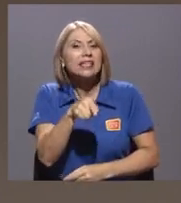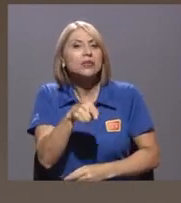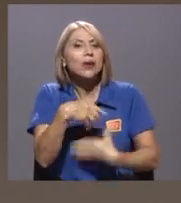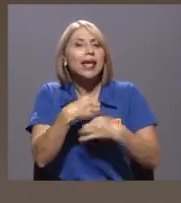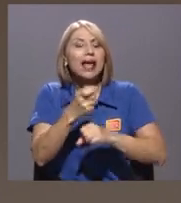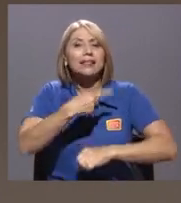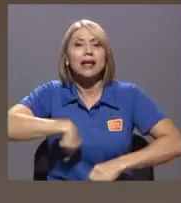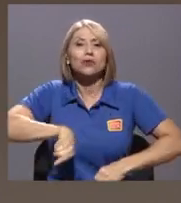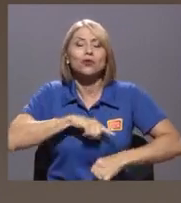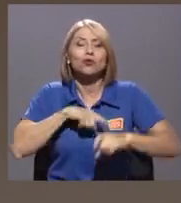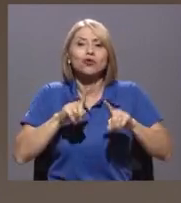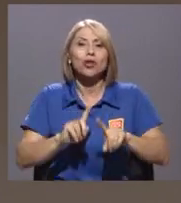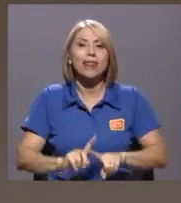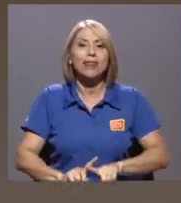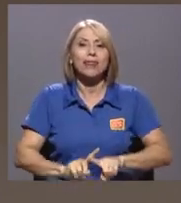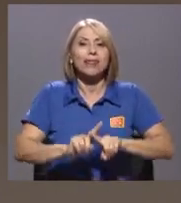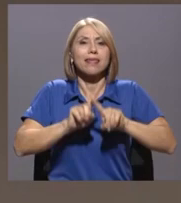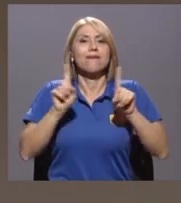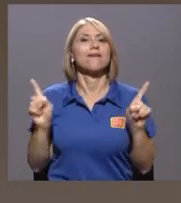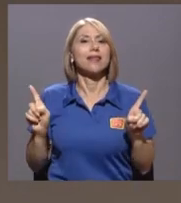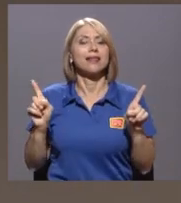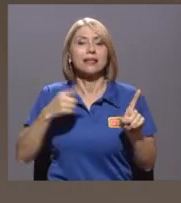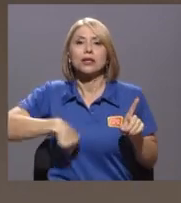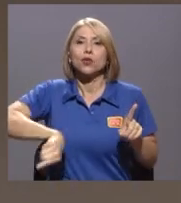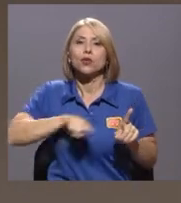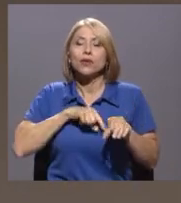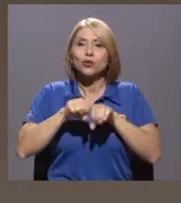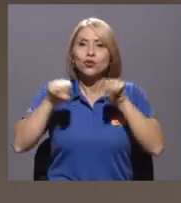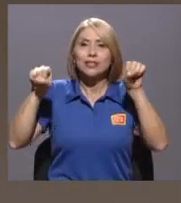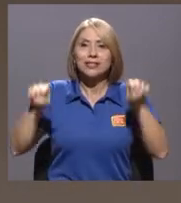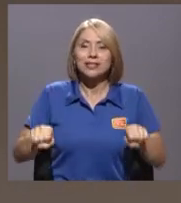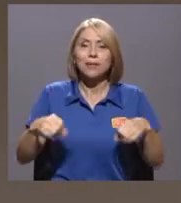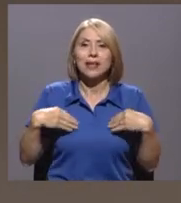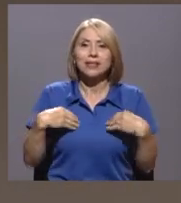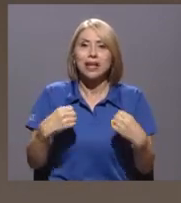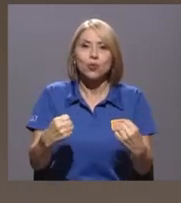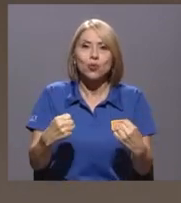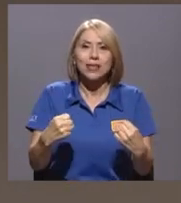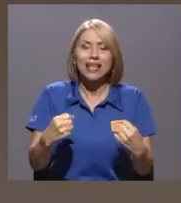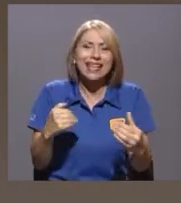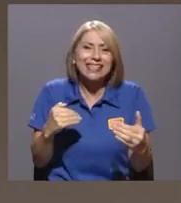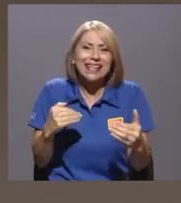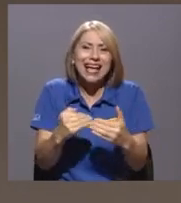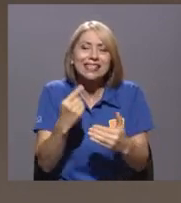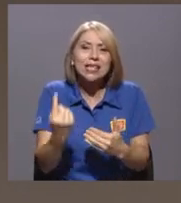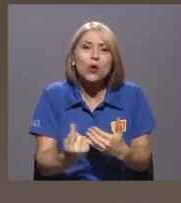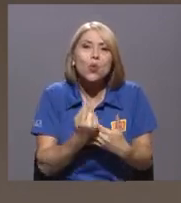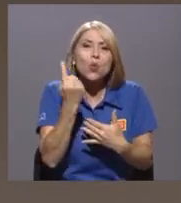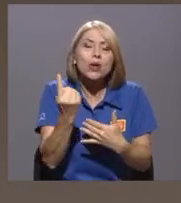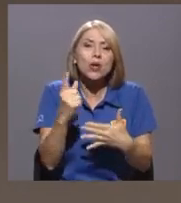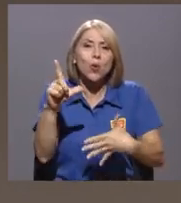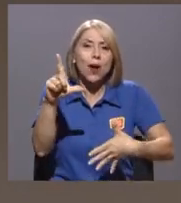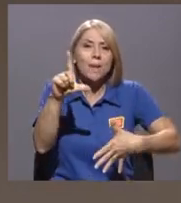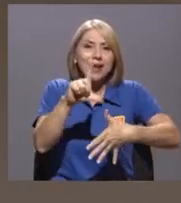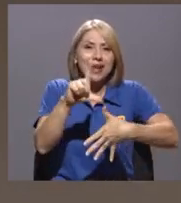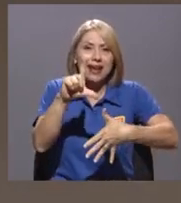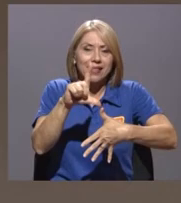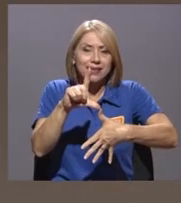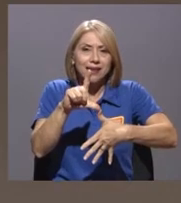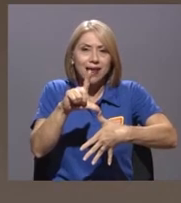sistema de salud es prácticamente el único en américa latina en el cual hay una separación